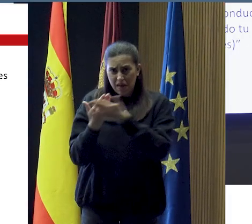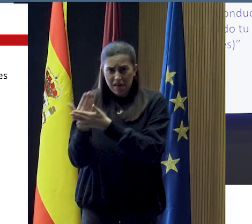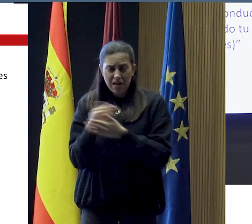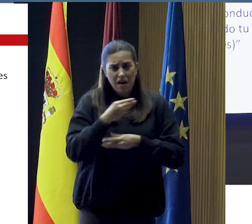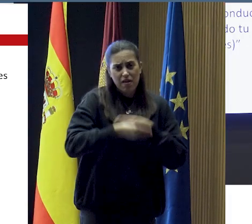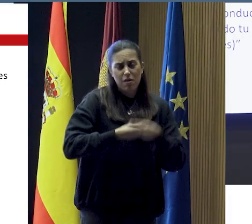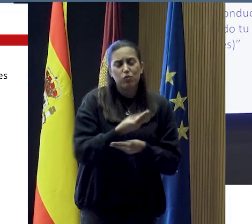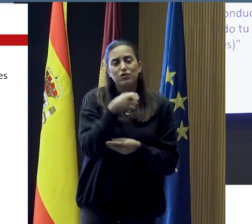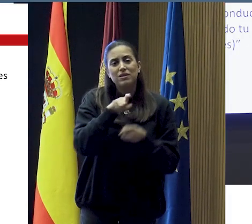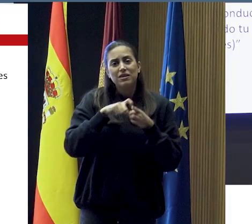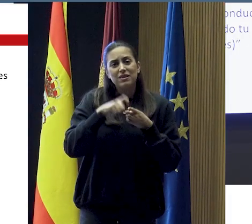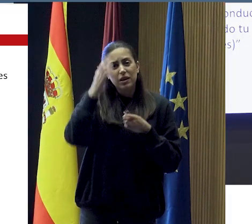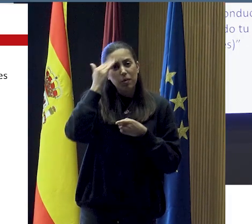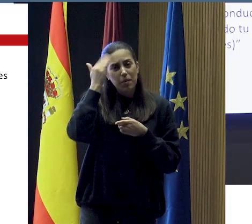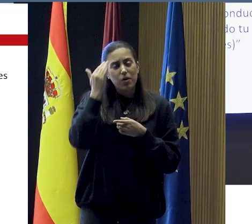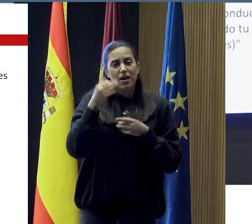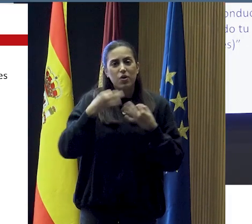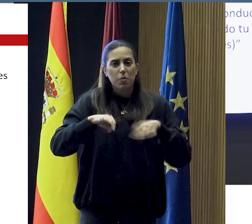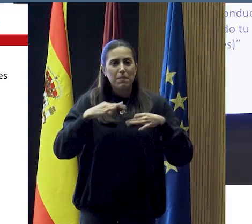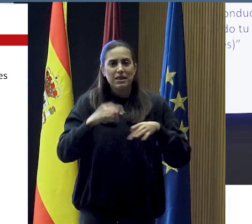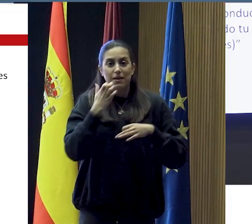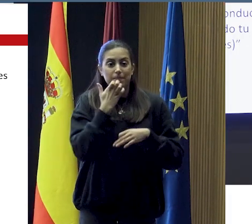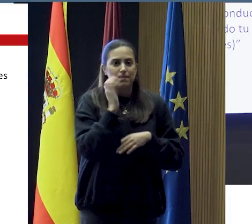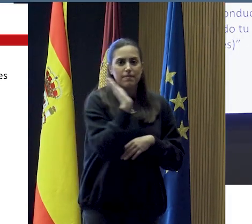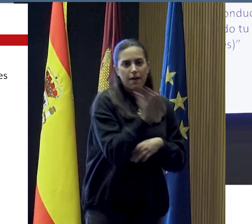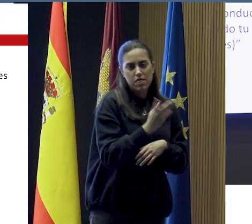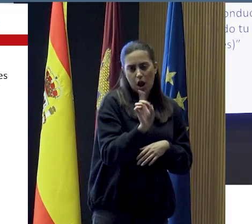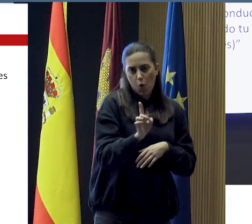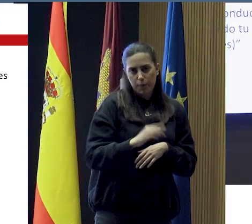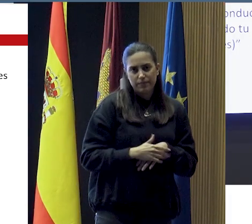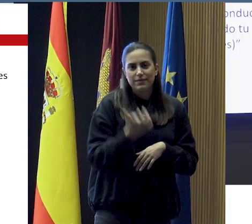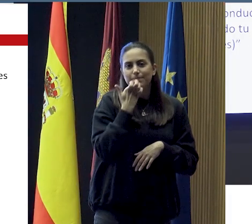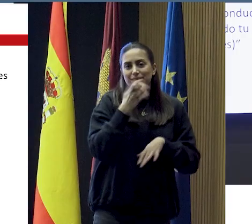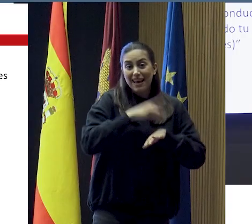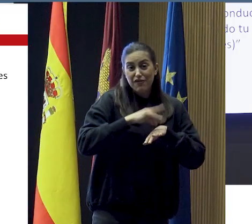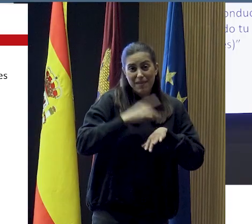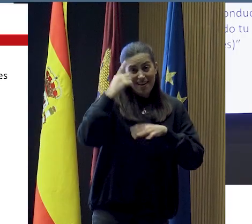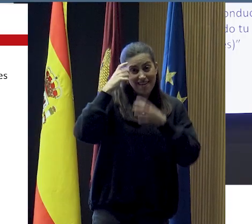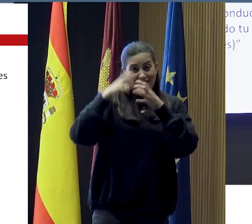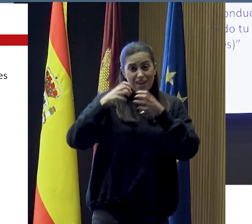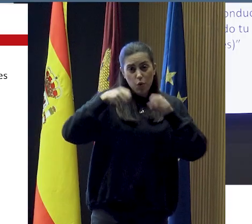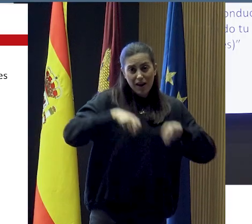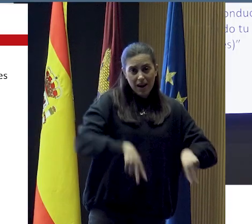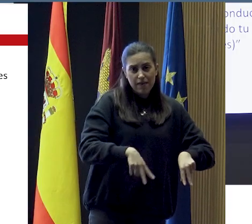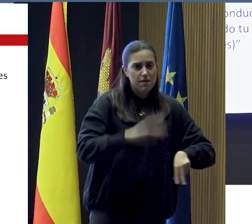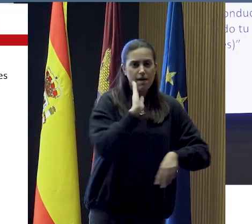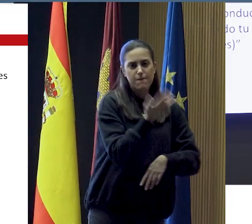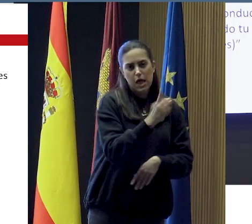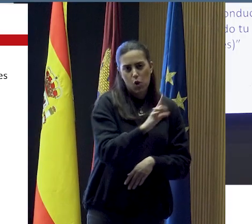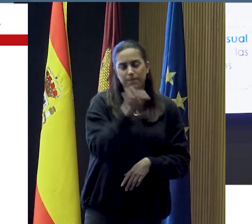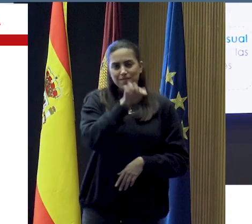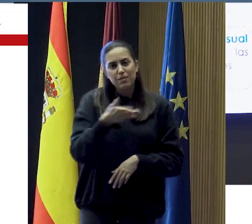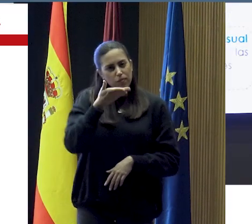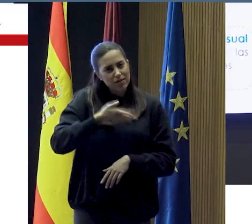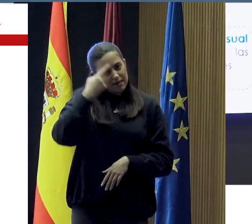memoria normalmente no se va a afectar en las enfermedades neurodegenerativas, ¿vale? Y esto es importante también tenerlo en